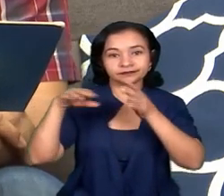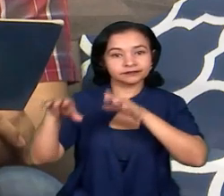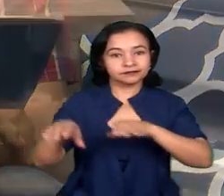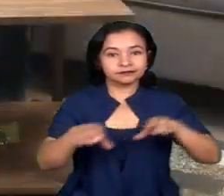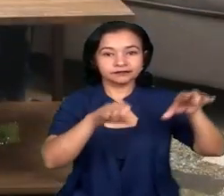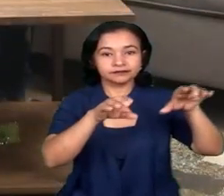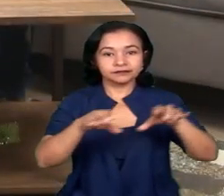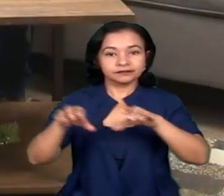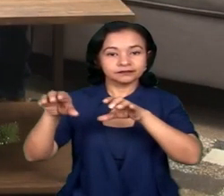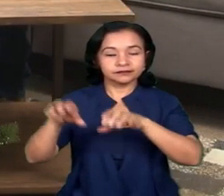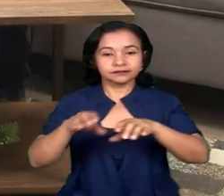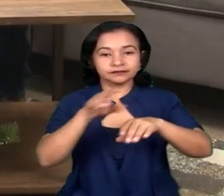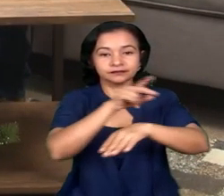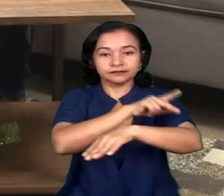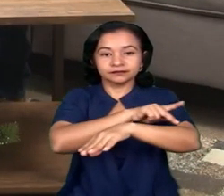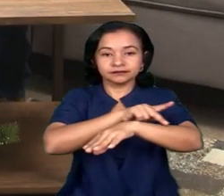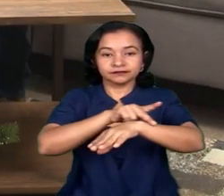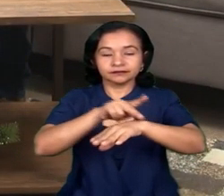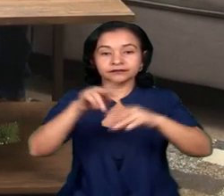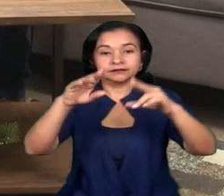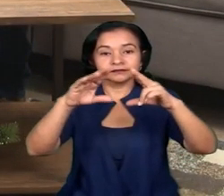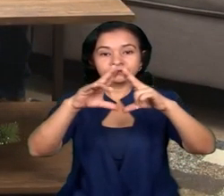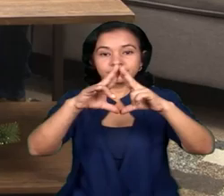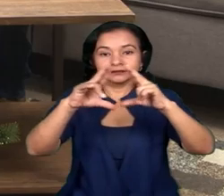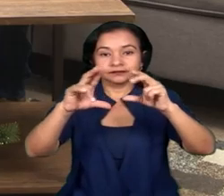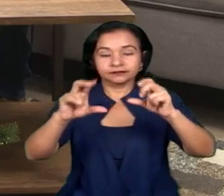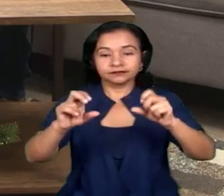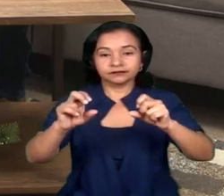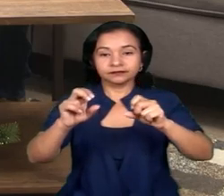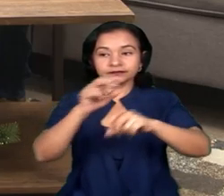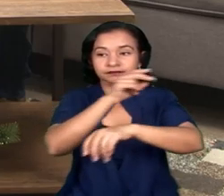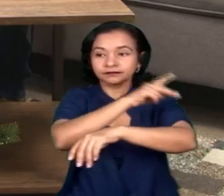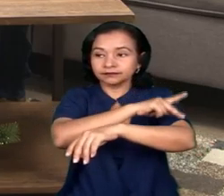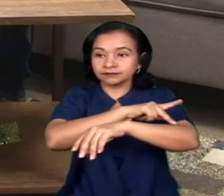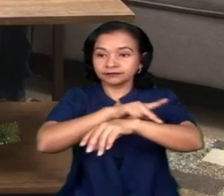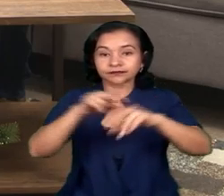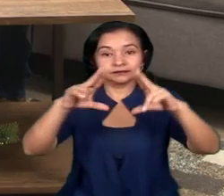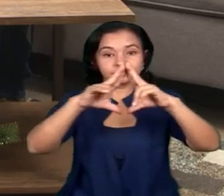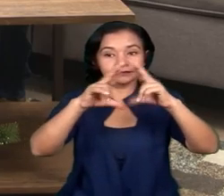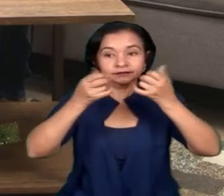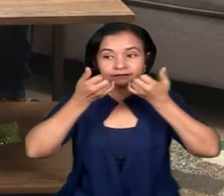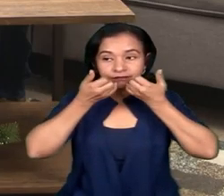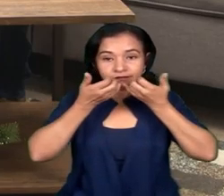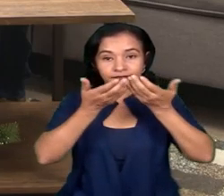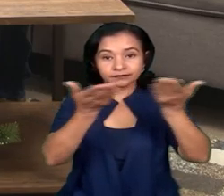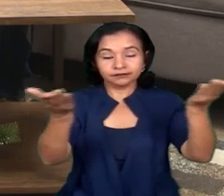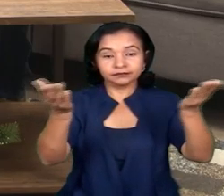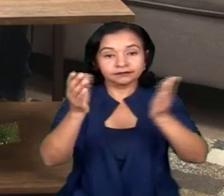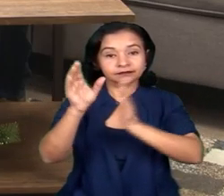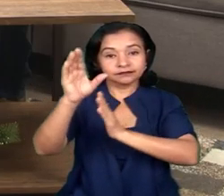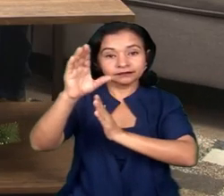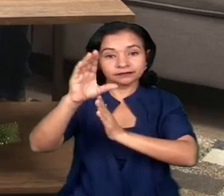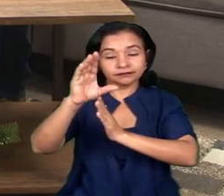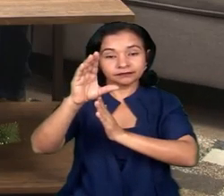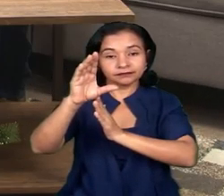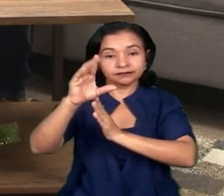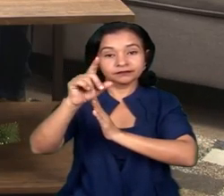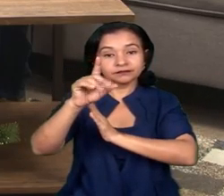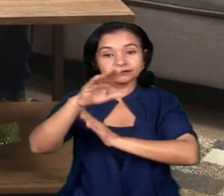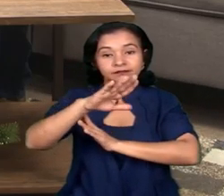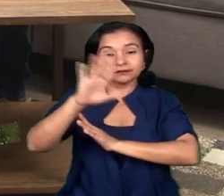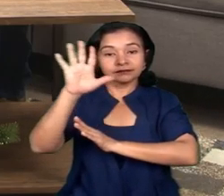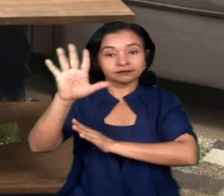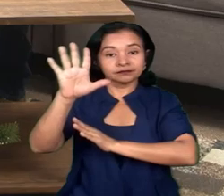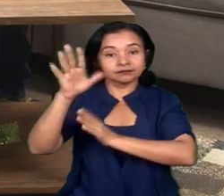que tienen los puertos de nuestro país. Y es que la empresa portuaria nicaragüense ha informado que en el puerto Corinto recibió en los últimos días